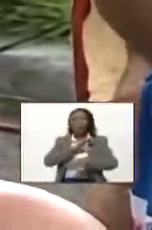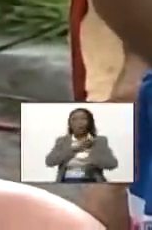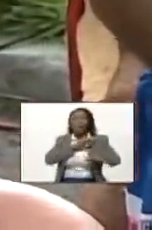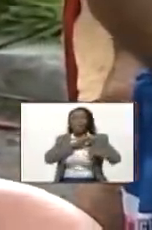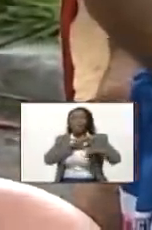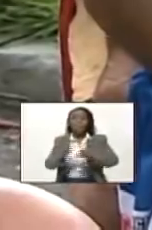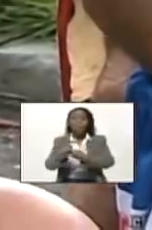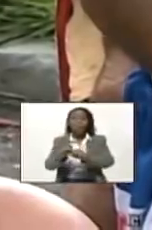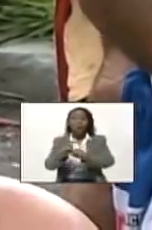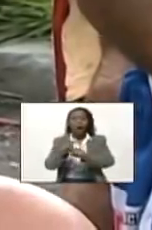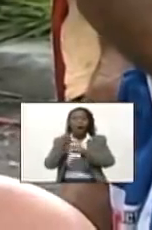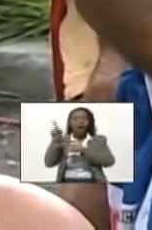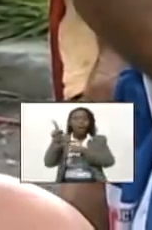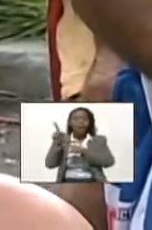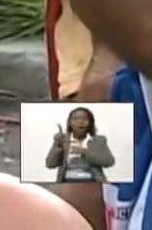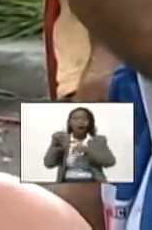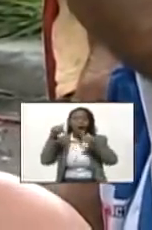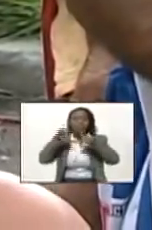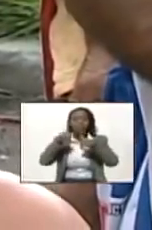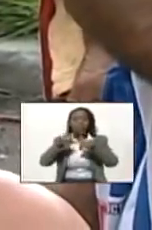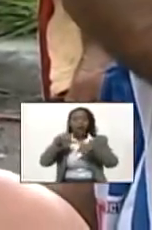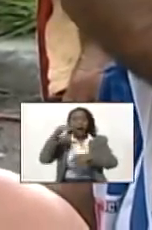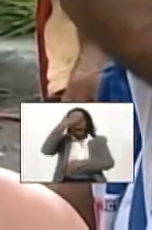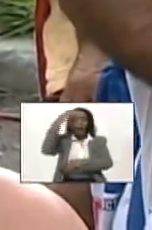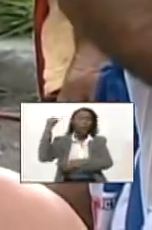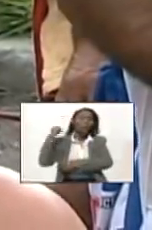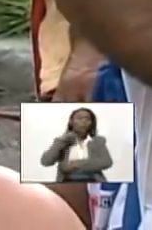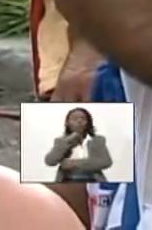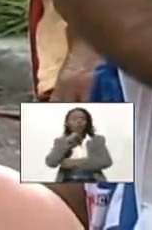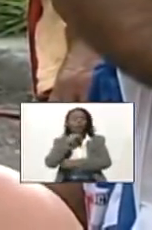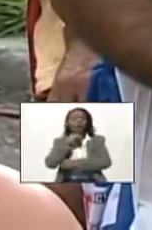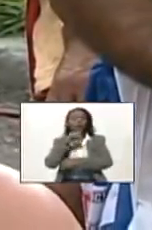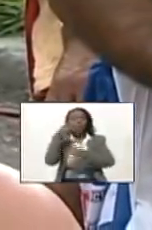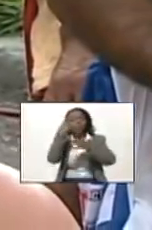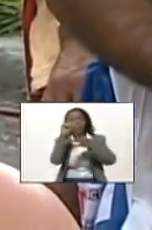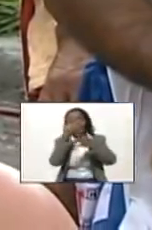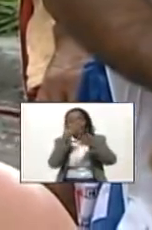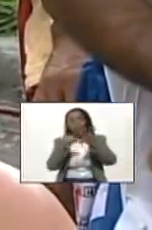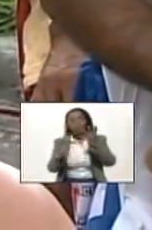conquistadores, a Cristóbal Colón, a Francisco Fajardo,